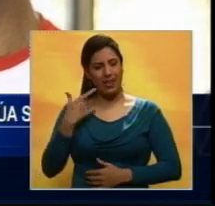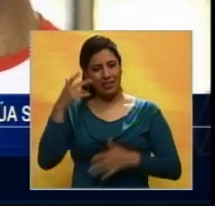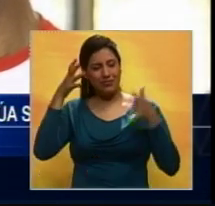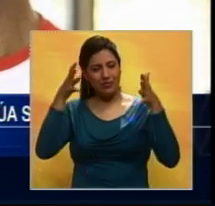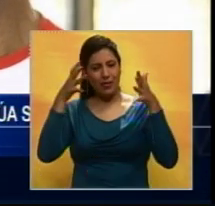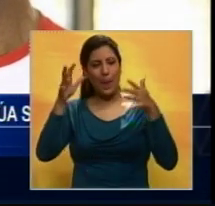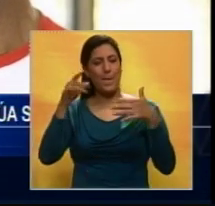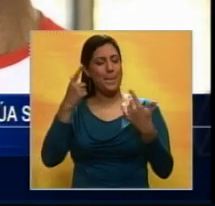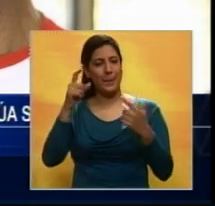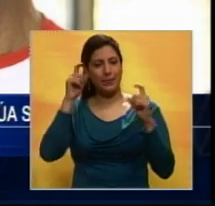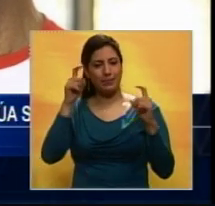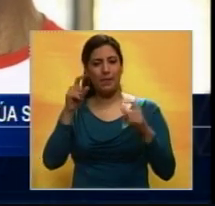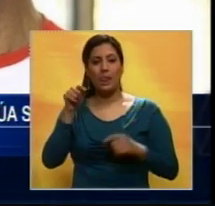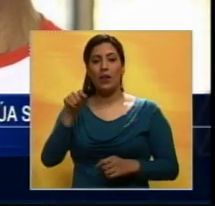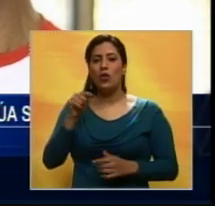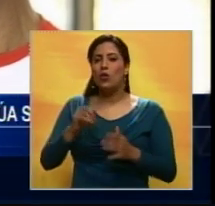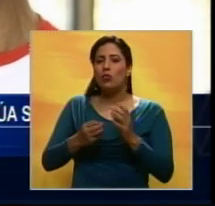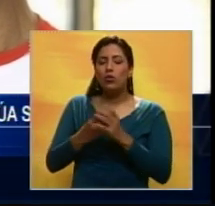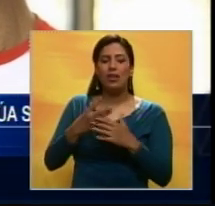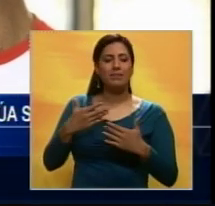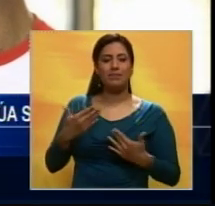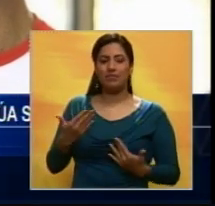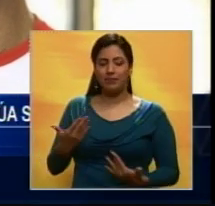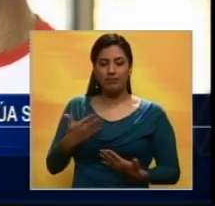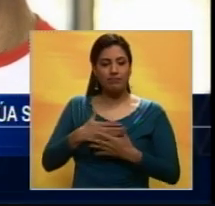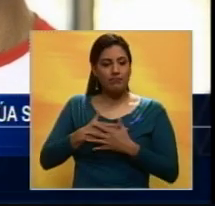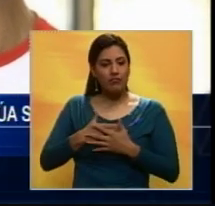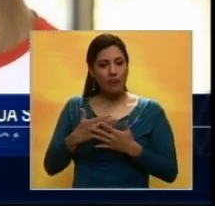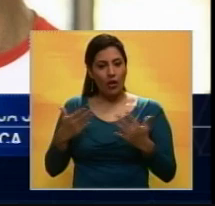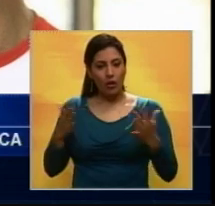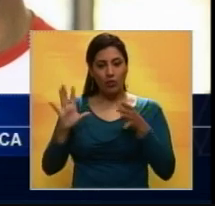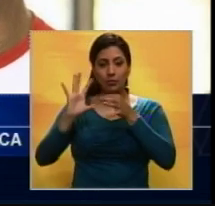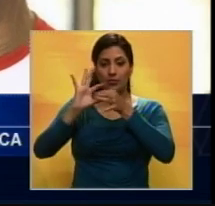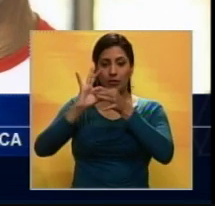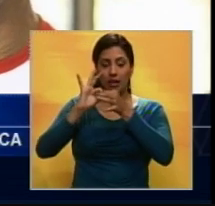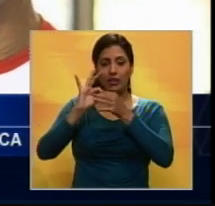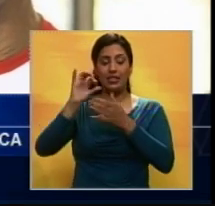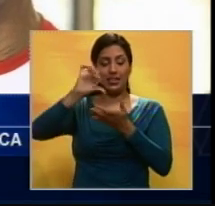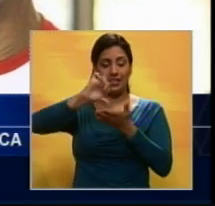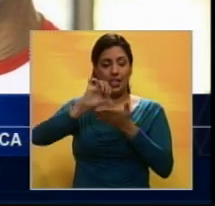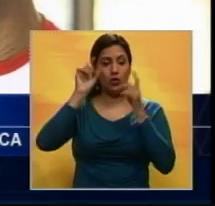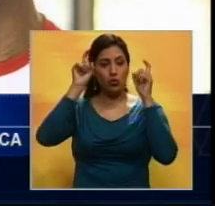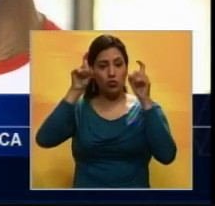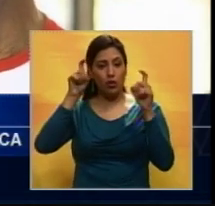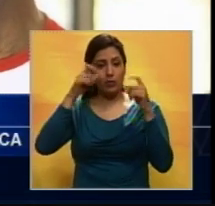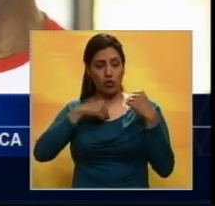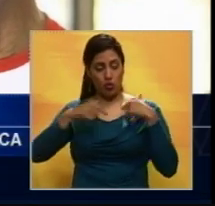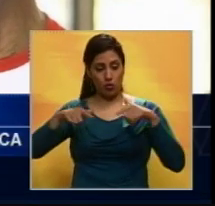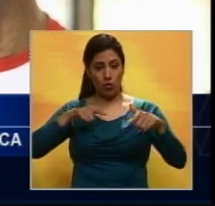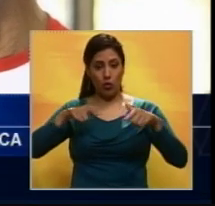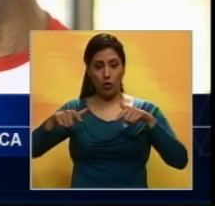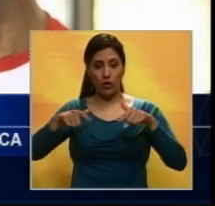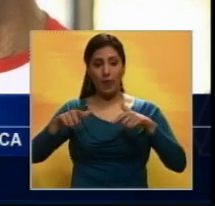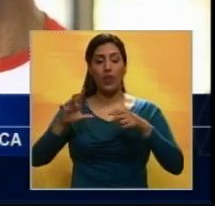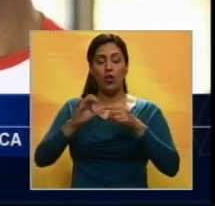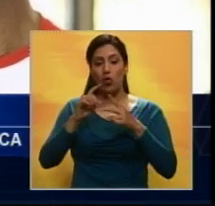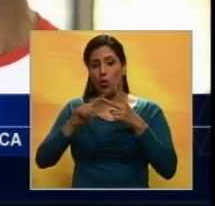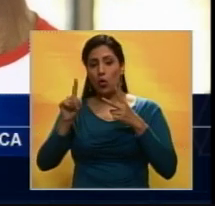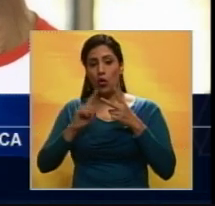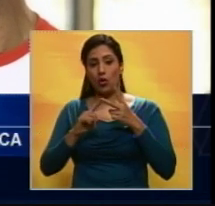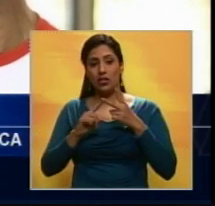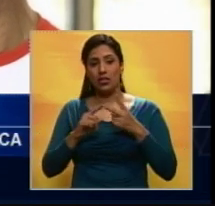para Entrenar surge de una colaboración, una alianza entre el Centro de Formación que dirijo y Grevis